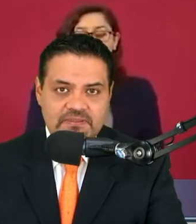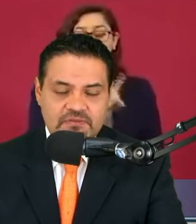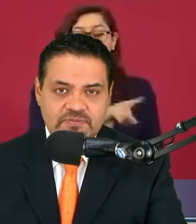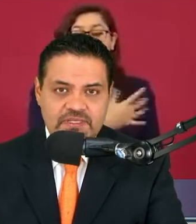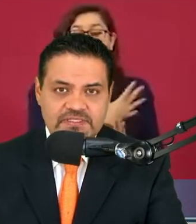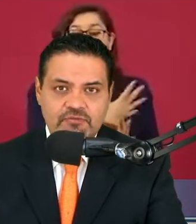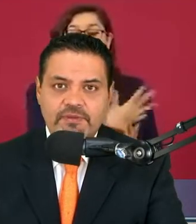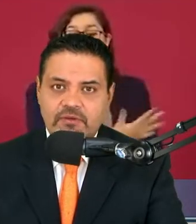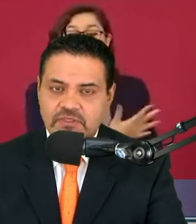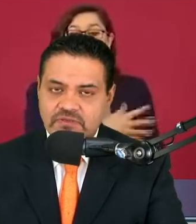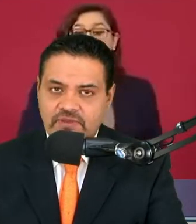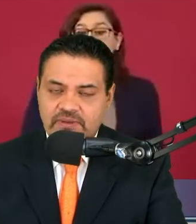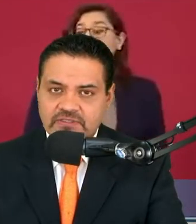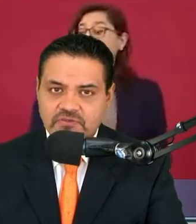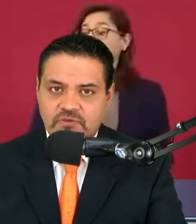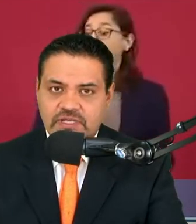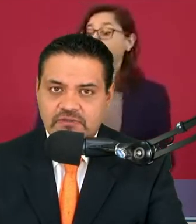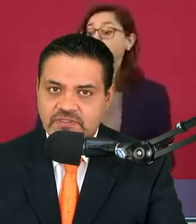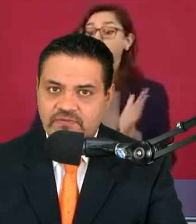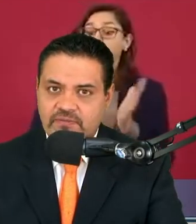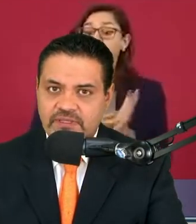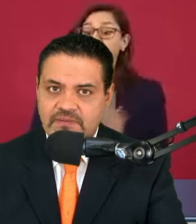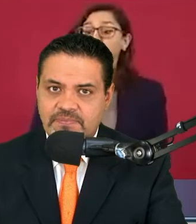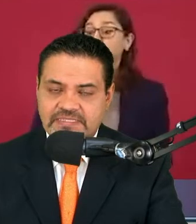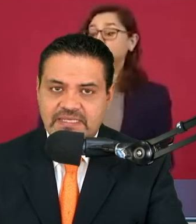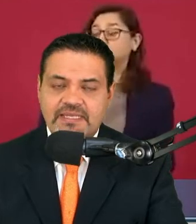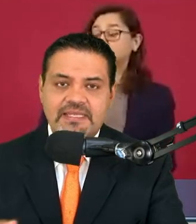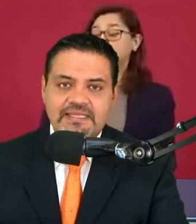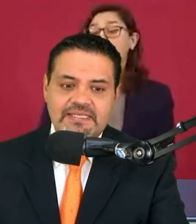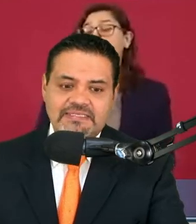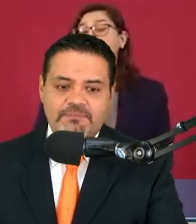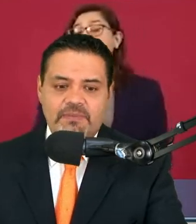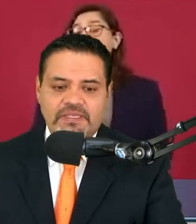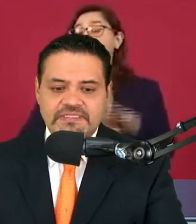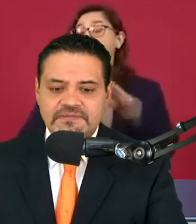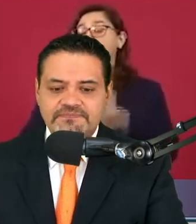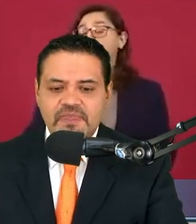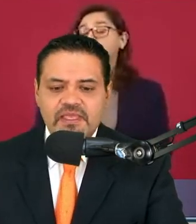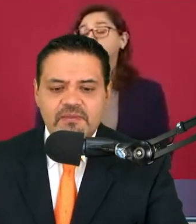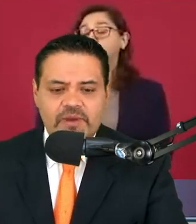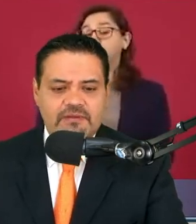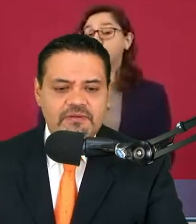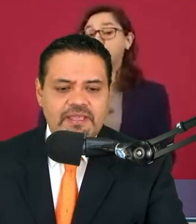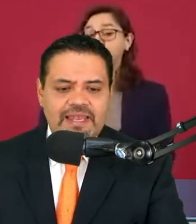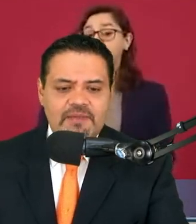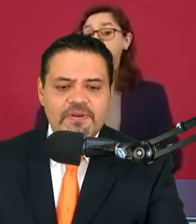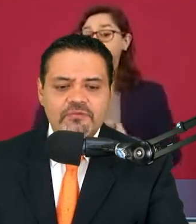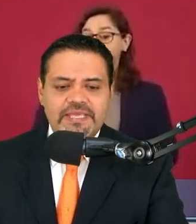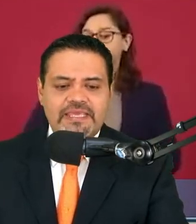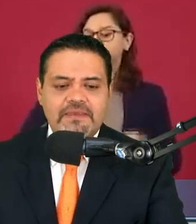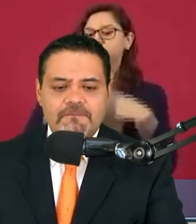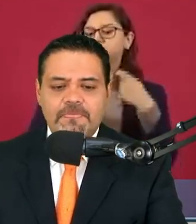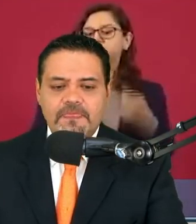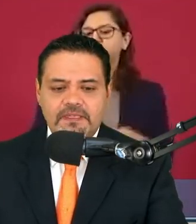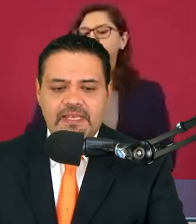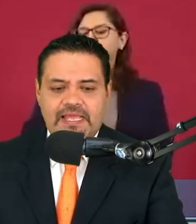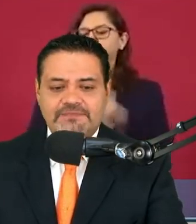a partir de 2019, cuando se firman estos contratos en favor de la empresa desde Pemex. Bueno, la pregunta